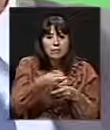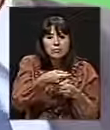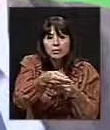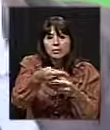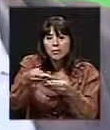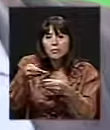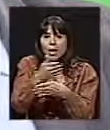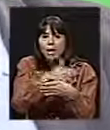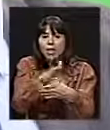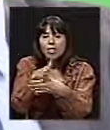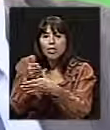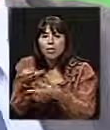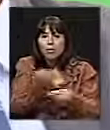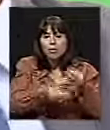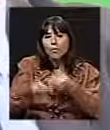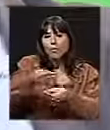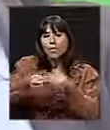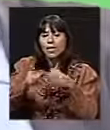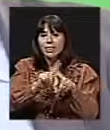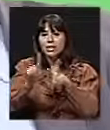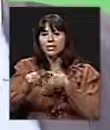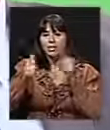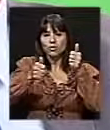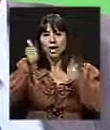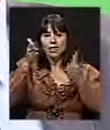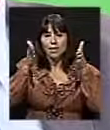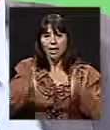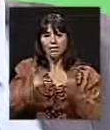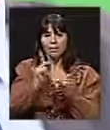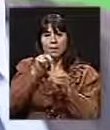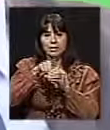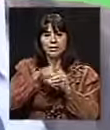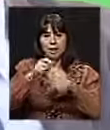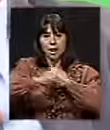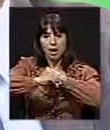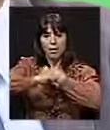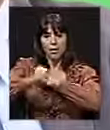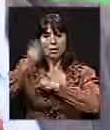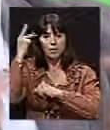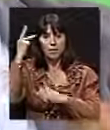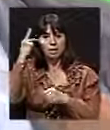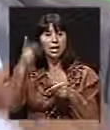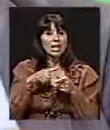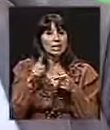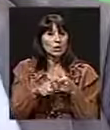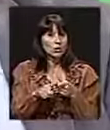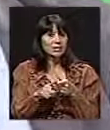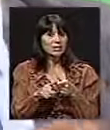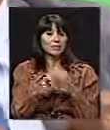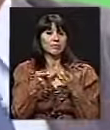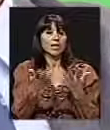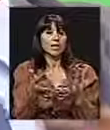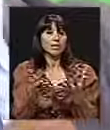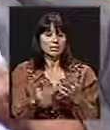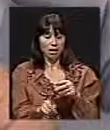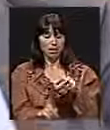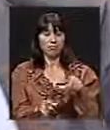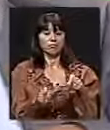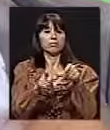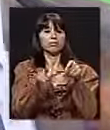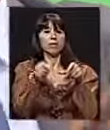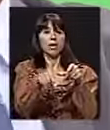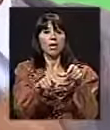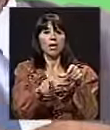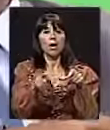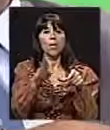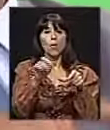distintos candidatos, entre las distintas personas que participan en la campaña política. Entonces, el hecho de que aparecieran bonos a nombre de otras personas